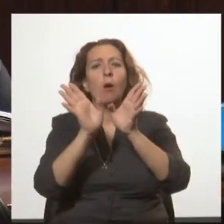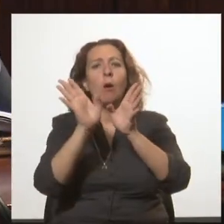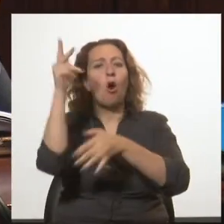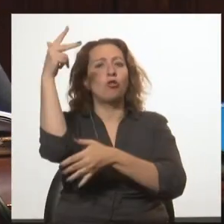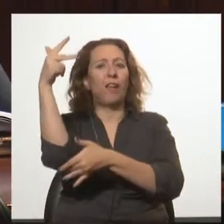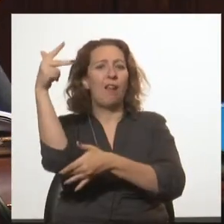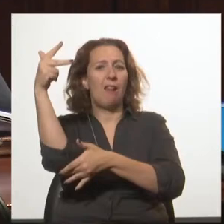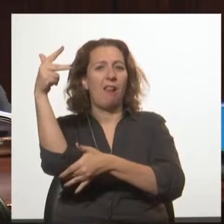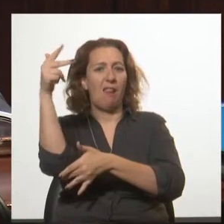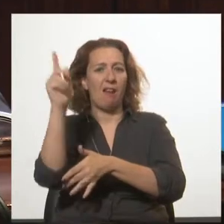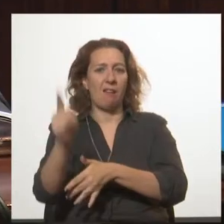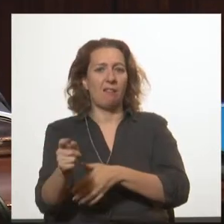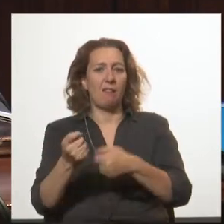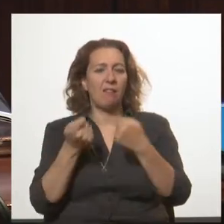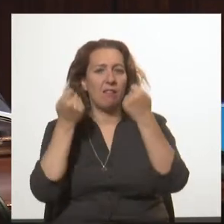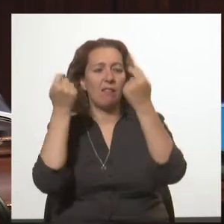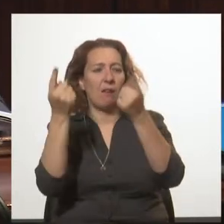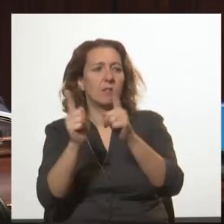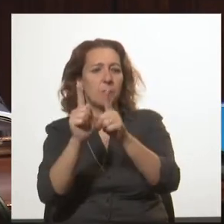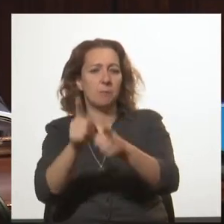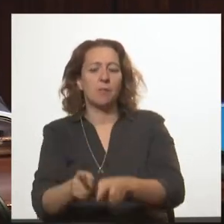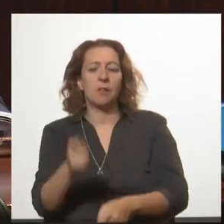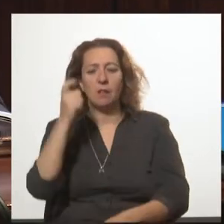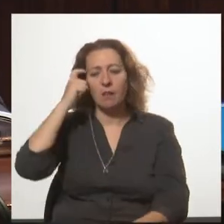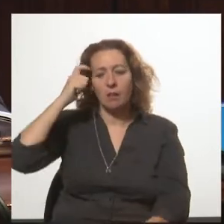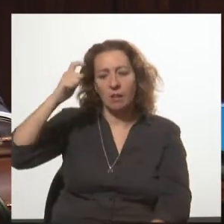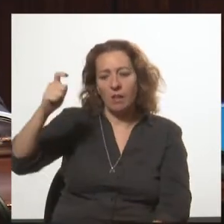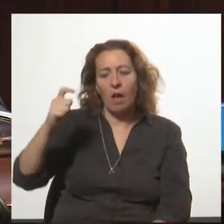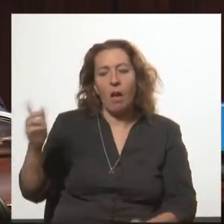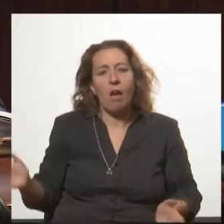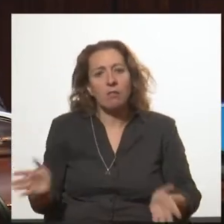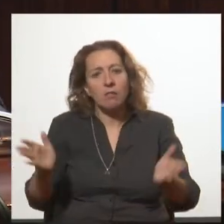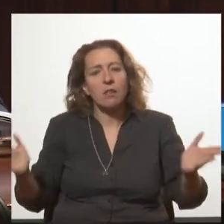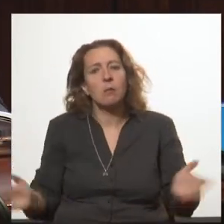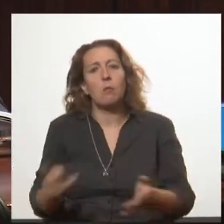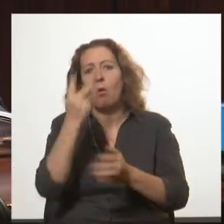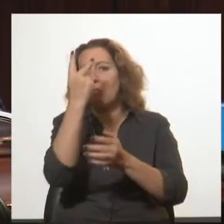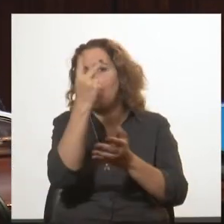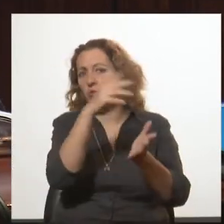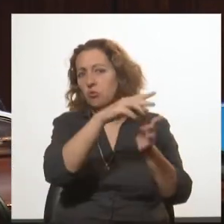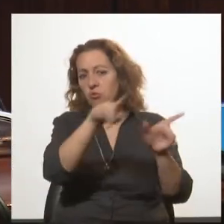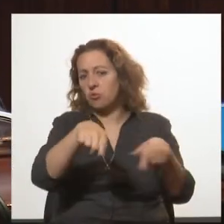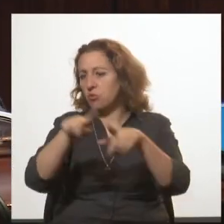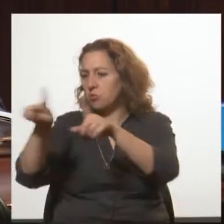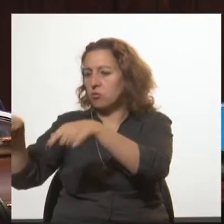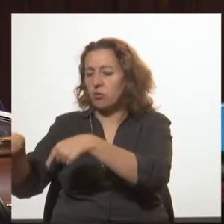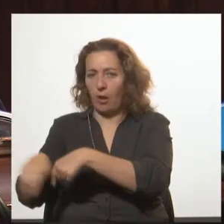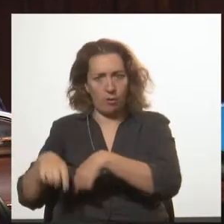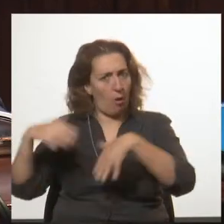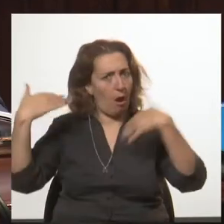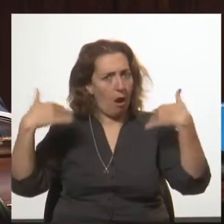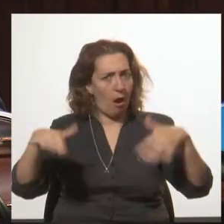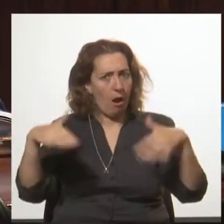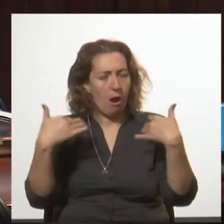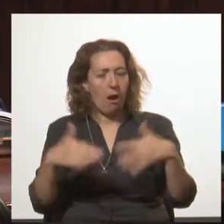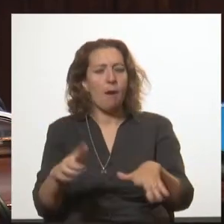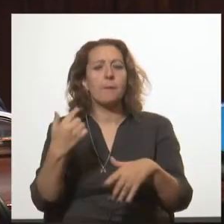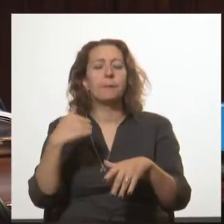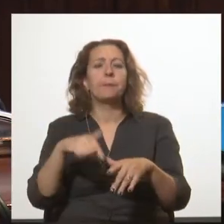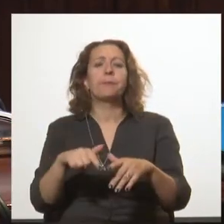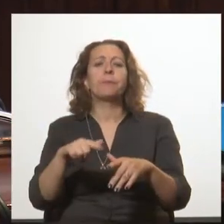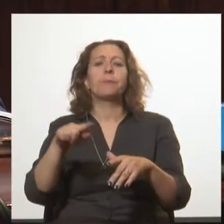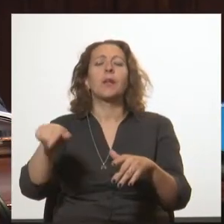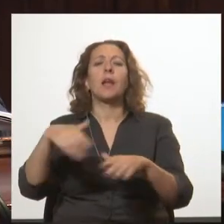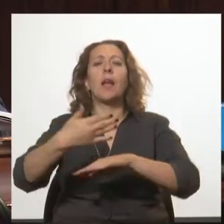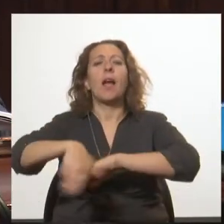para que se le daba como contrapartida y estímulo dos terrenos de muy alto costo ubicados en